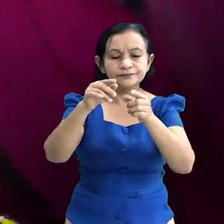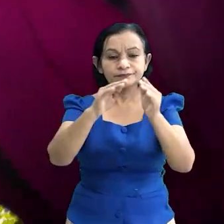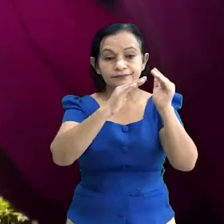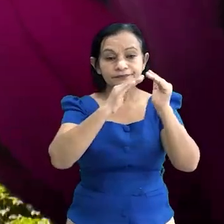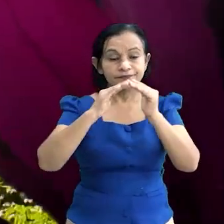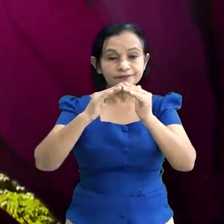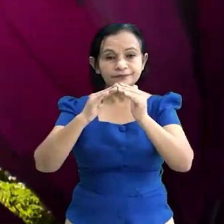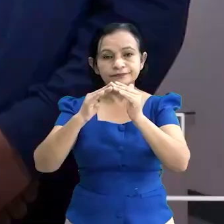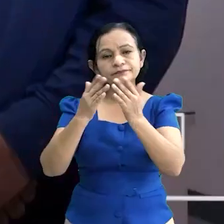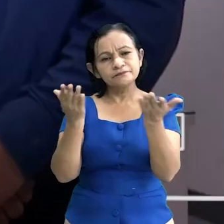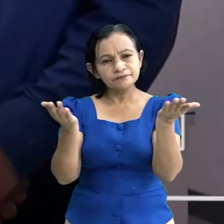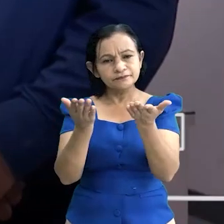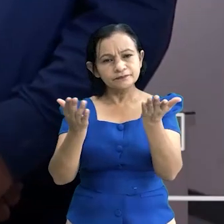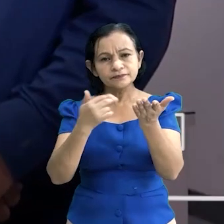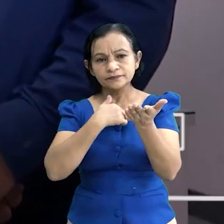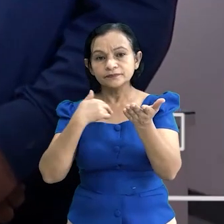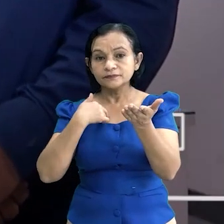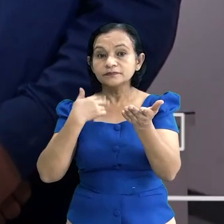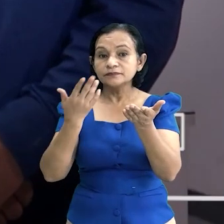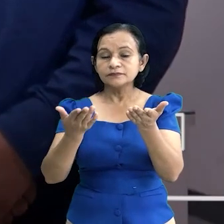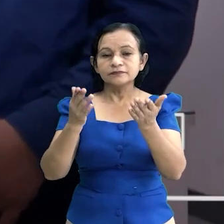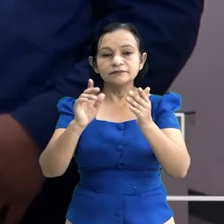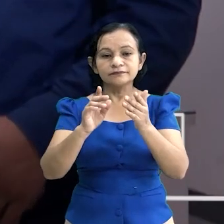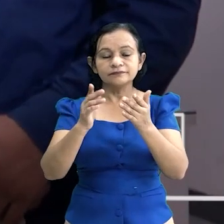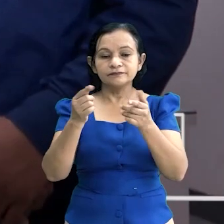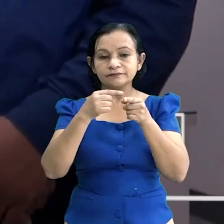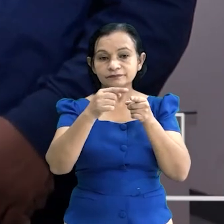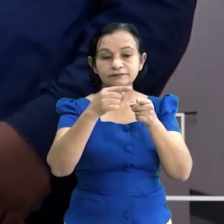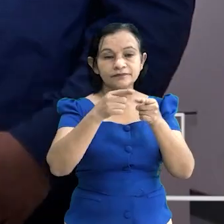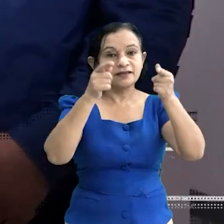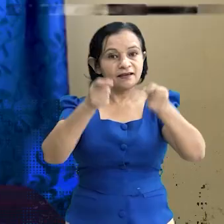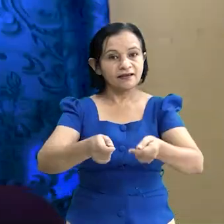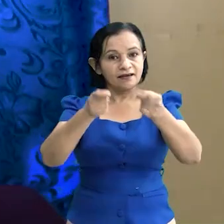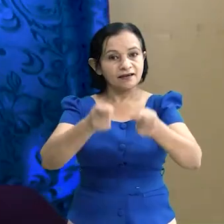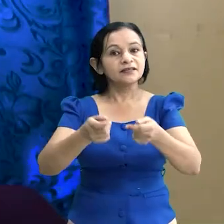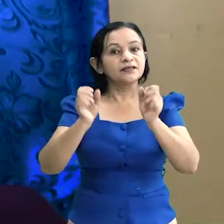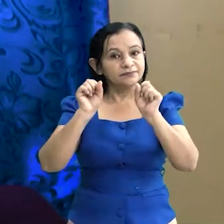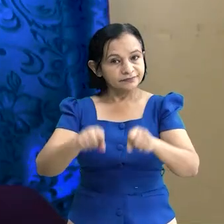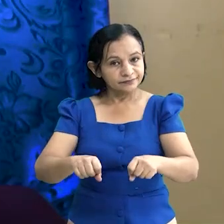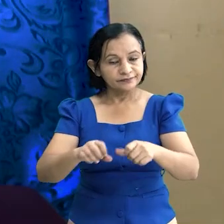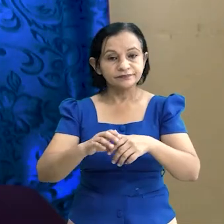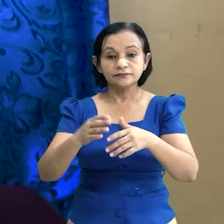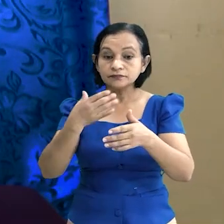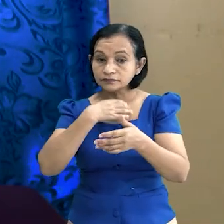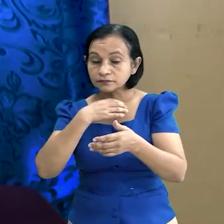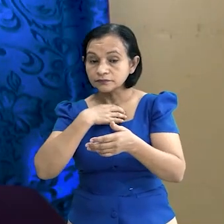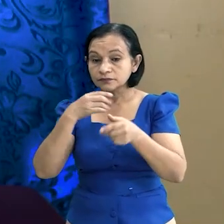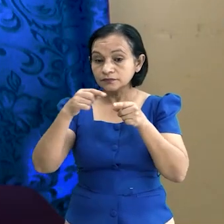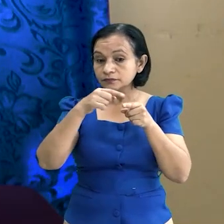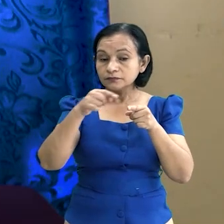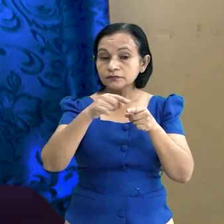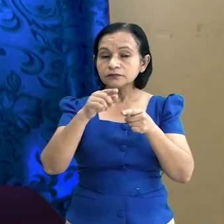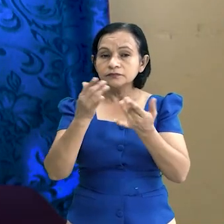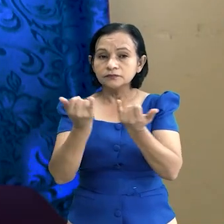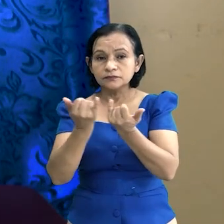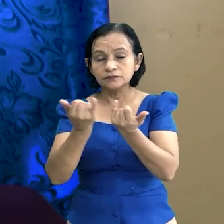a, o considerando, incluyendo dos comunidades del municipio de Granada. Nuestra jefatura nacional,